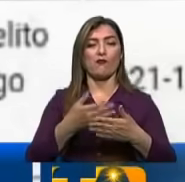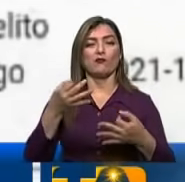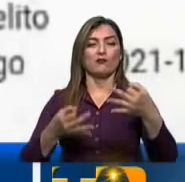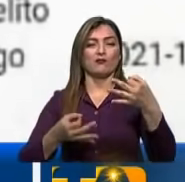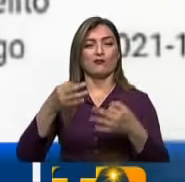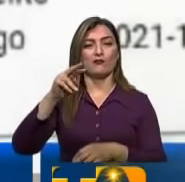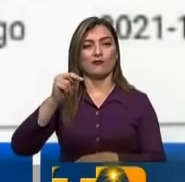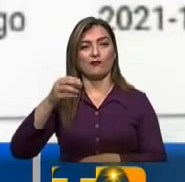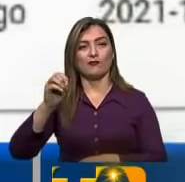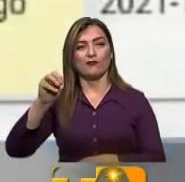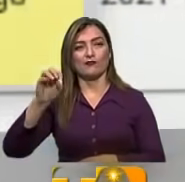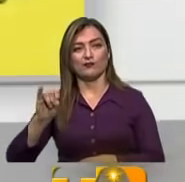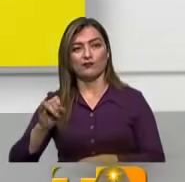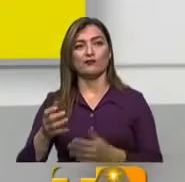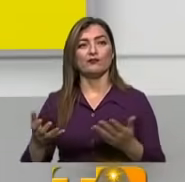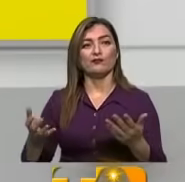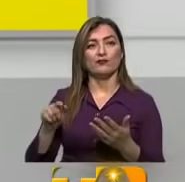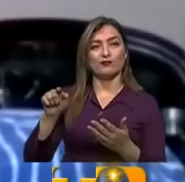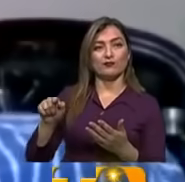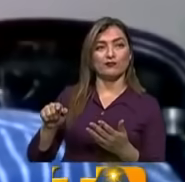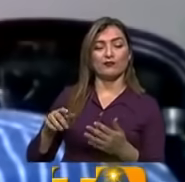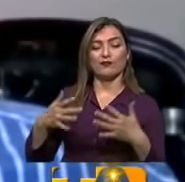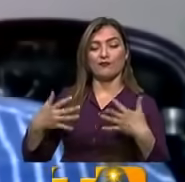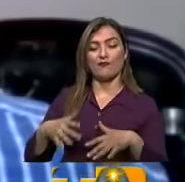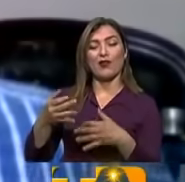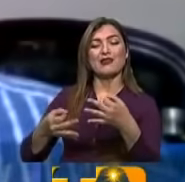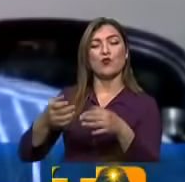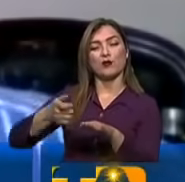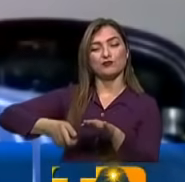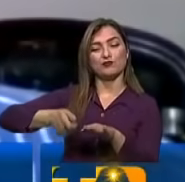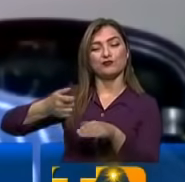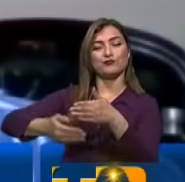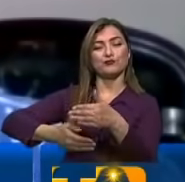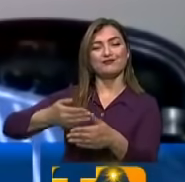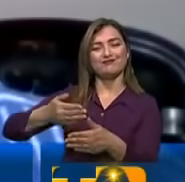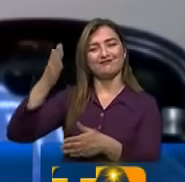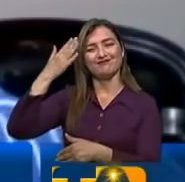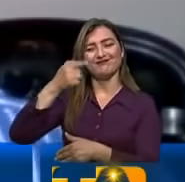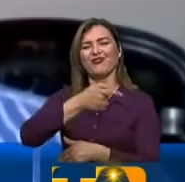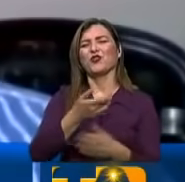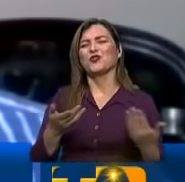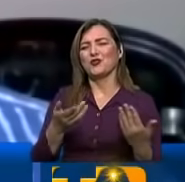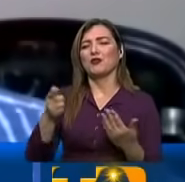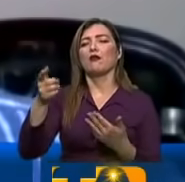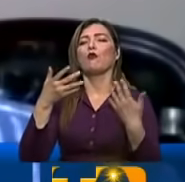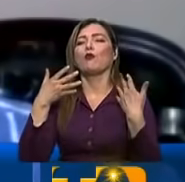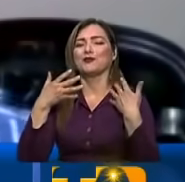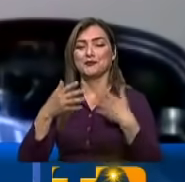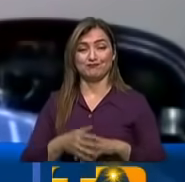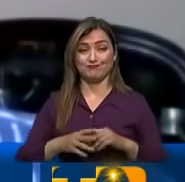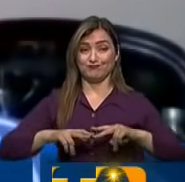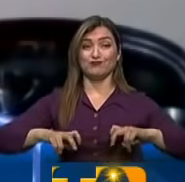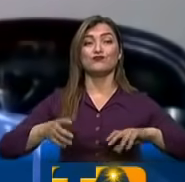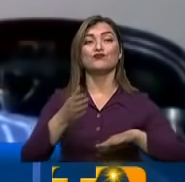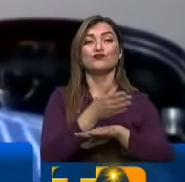pero además es por genocidio, y aparte de un tribunal de garantías penales, que son los que juzgan, y todo el mundo sabe que esto está en Guayaquil, y además en